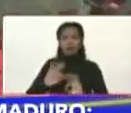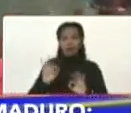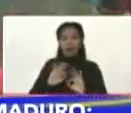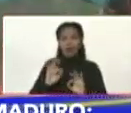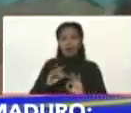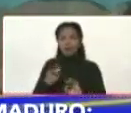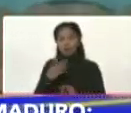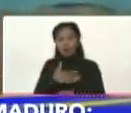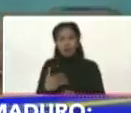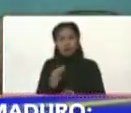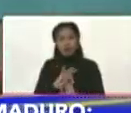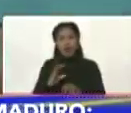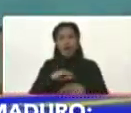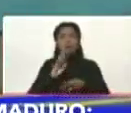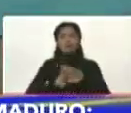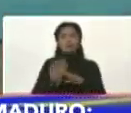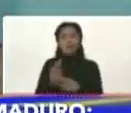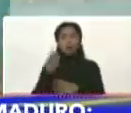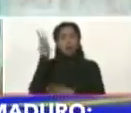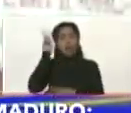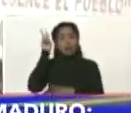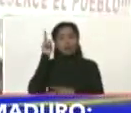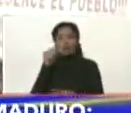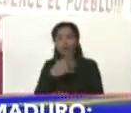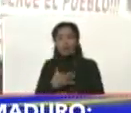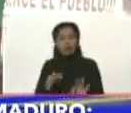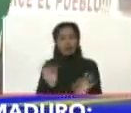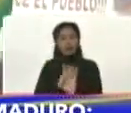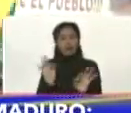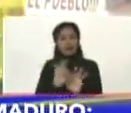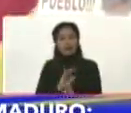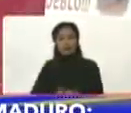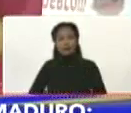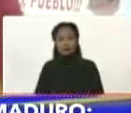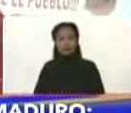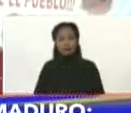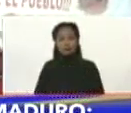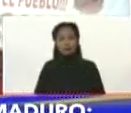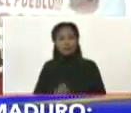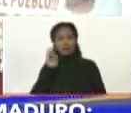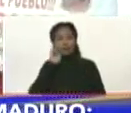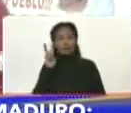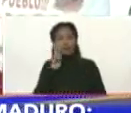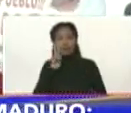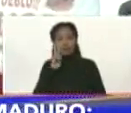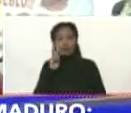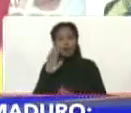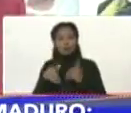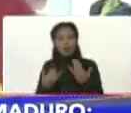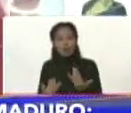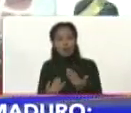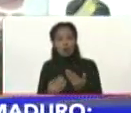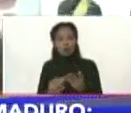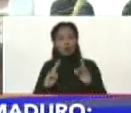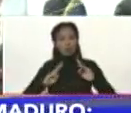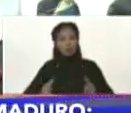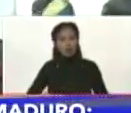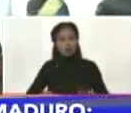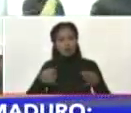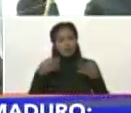No lo quieren porque es indio, no lo quisieron nunca. Y Evo, con su don de ser humano, de